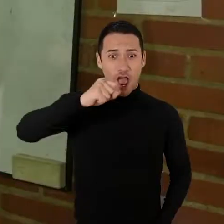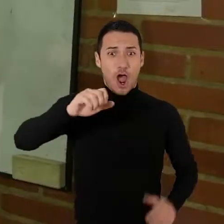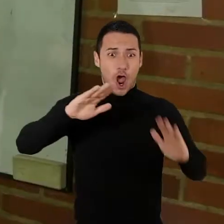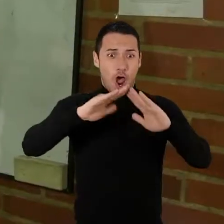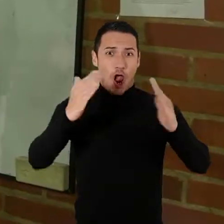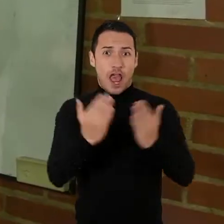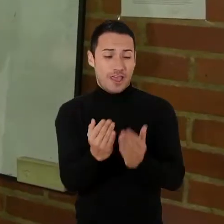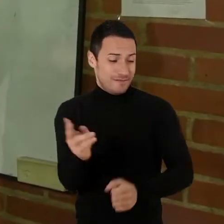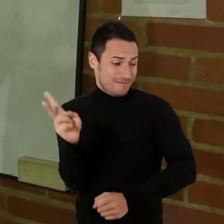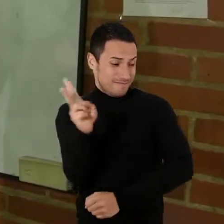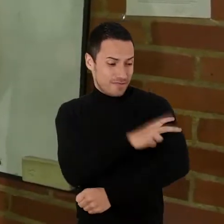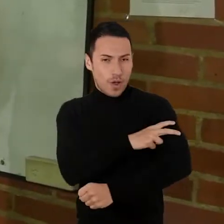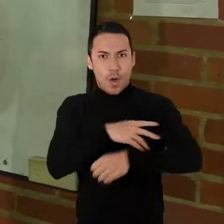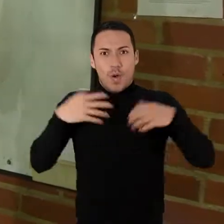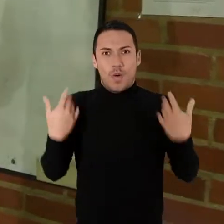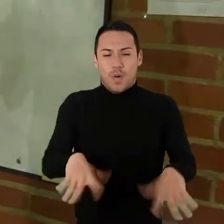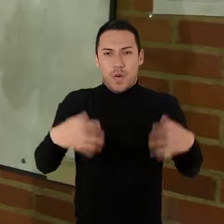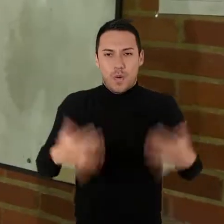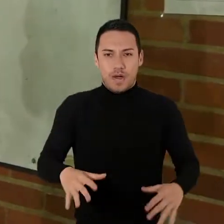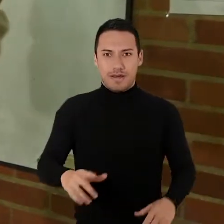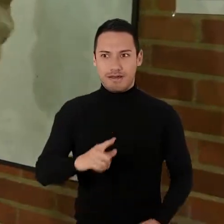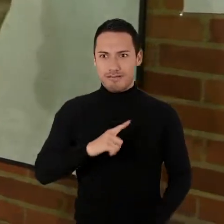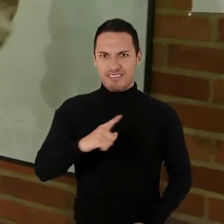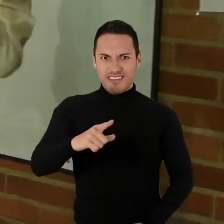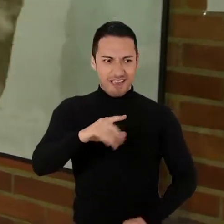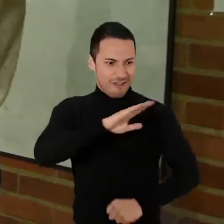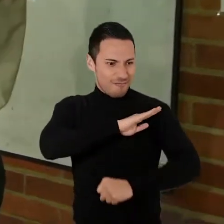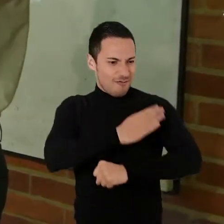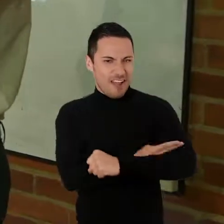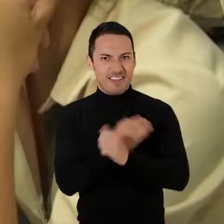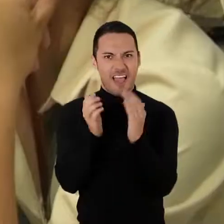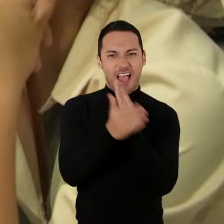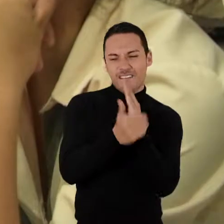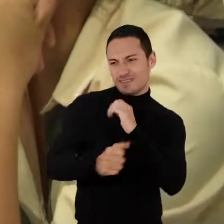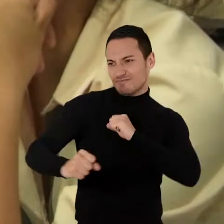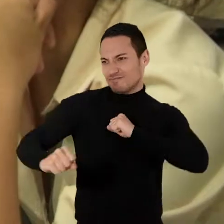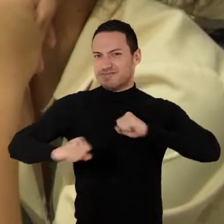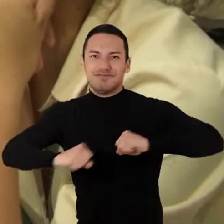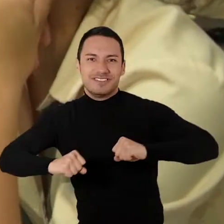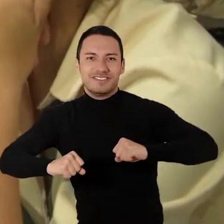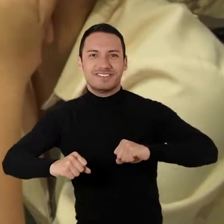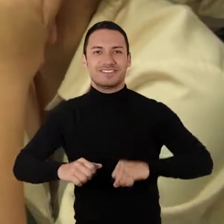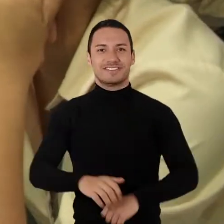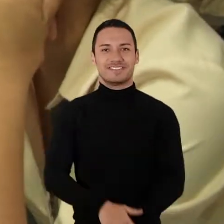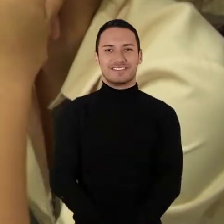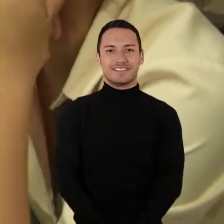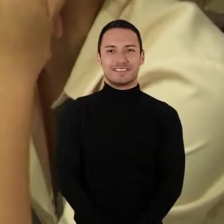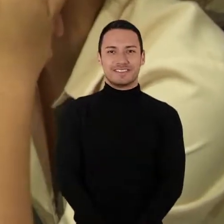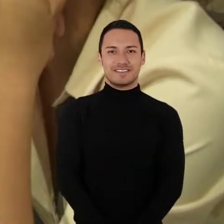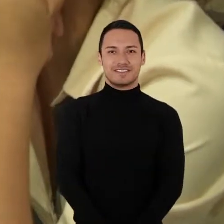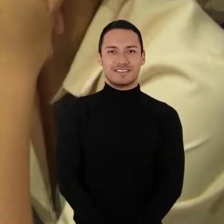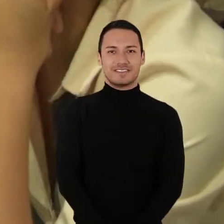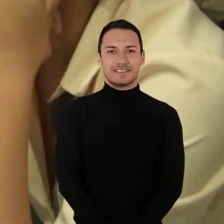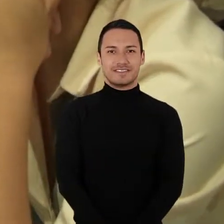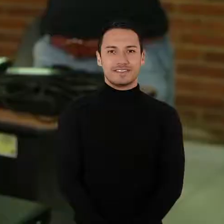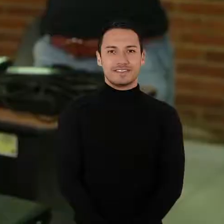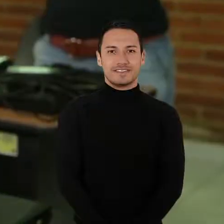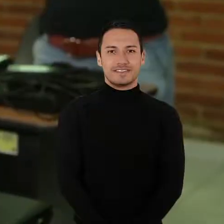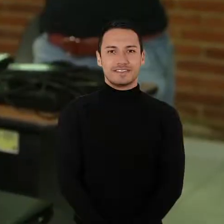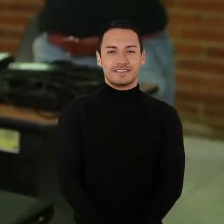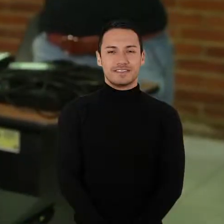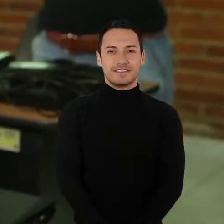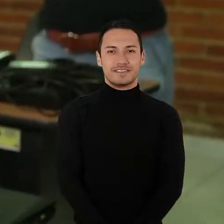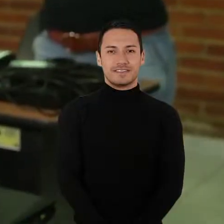vez que un sordo ganaba en un colegio para ser personero. Entonces me sentí como más líder, más fuerte, más hábil para hacer las cosas.